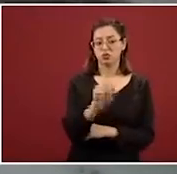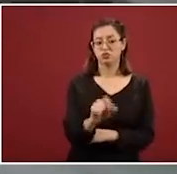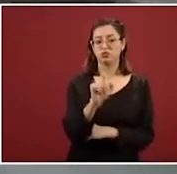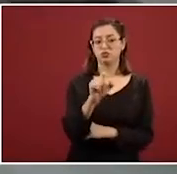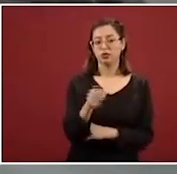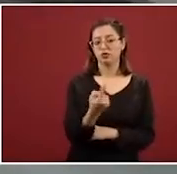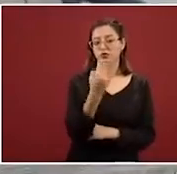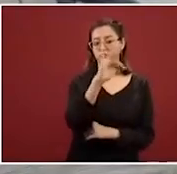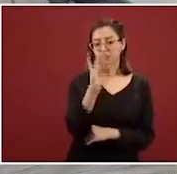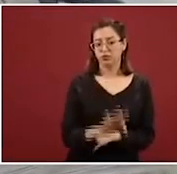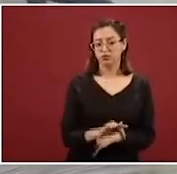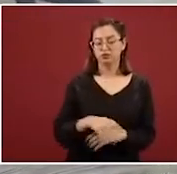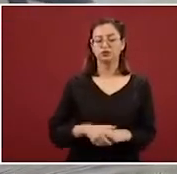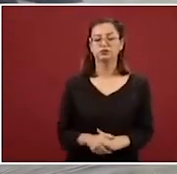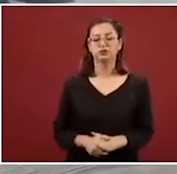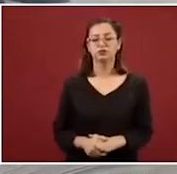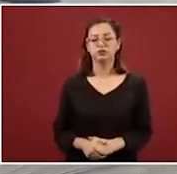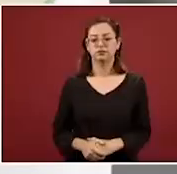12.21%.